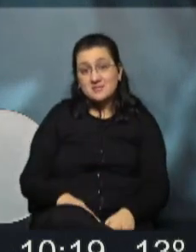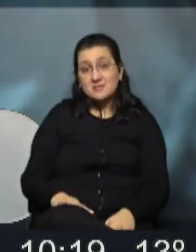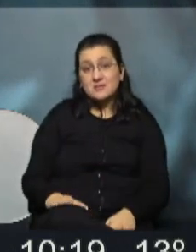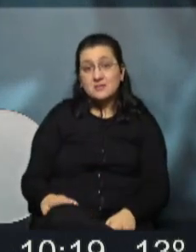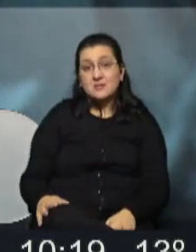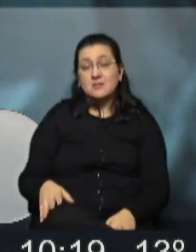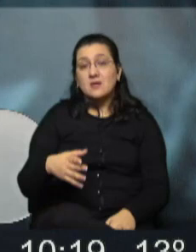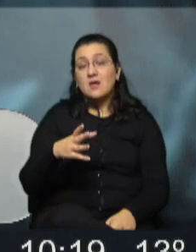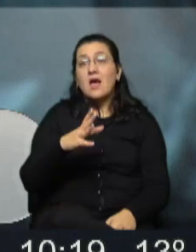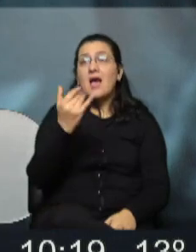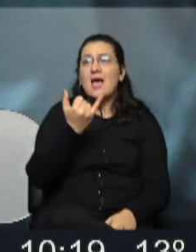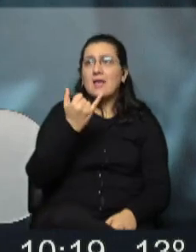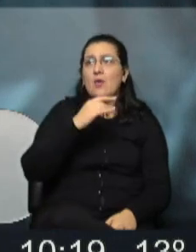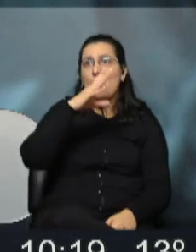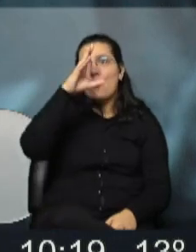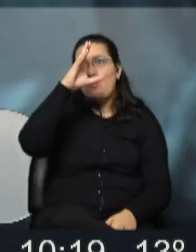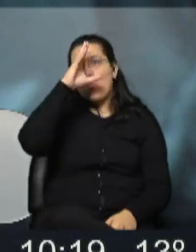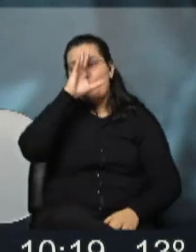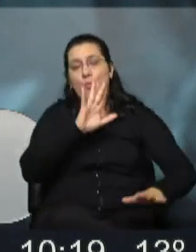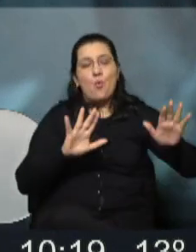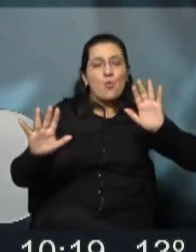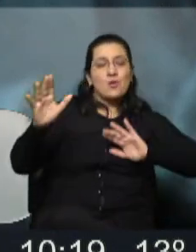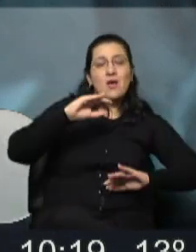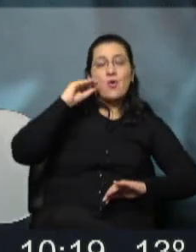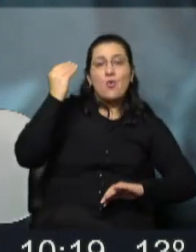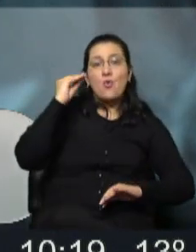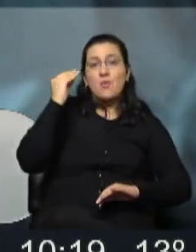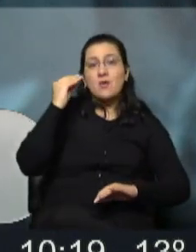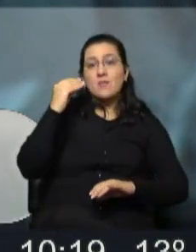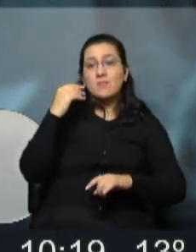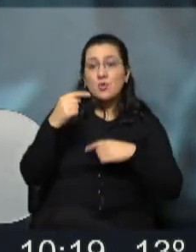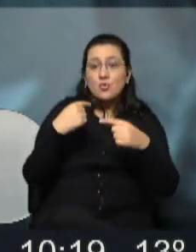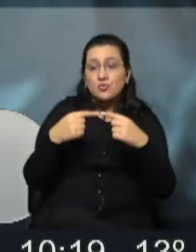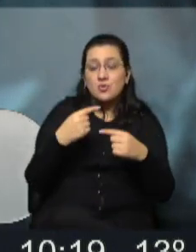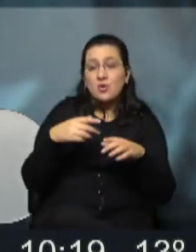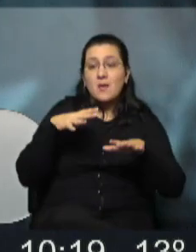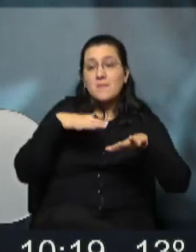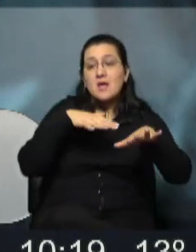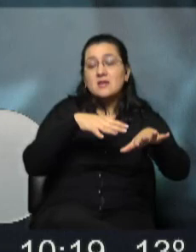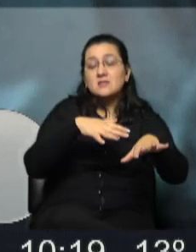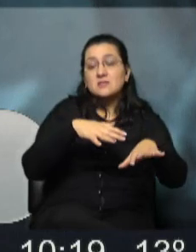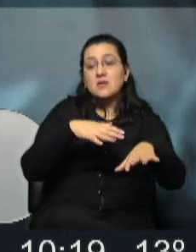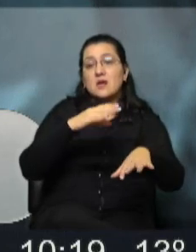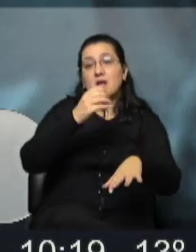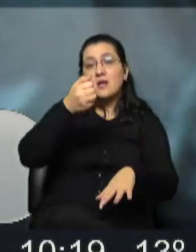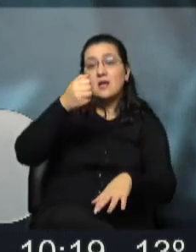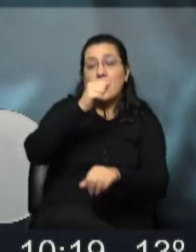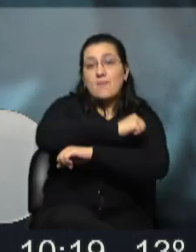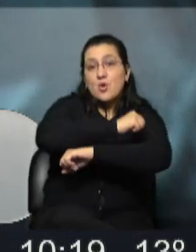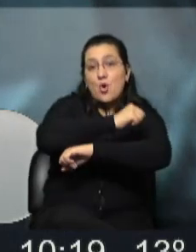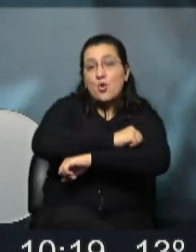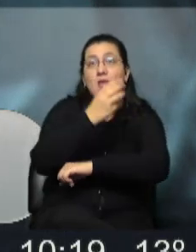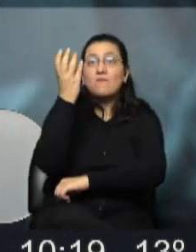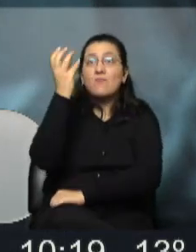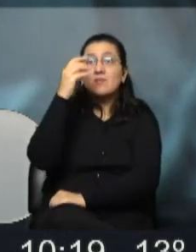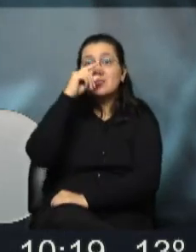Pero por más murga joven que seas, terminás cayendo en la marcha camión, en las bombitas amarillas, en el tablado.